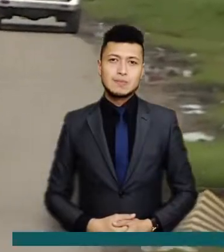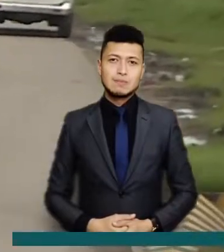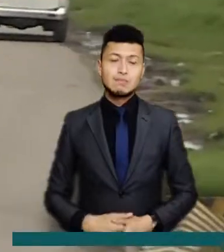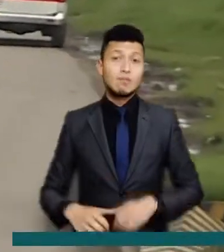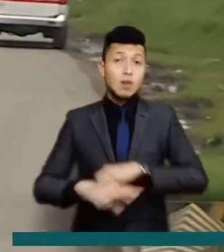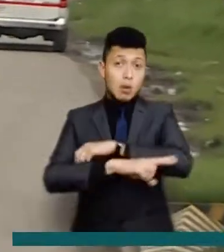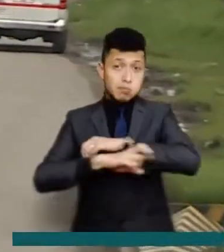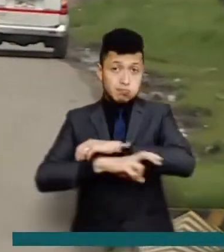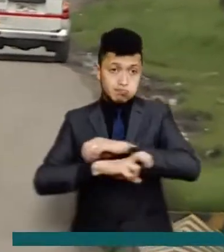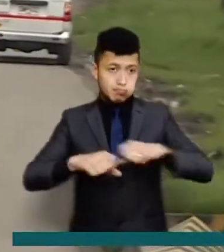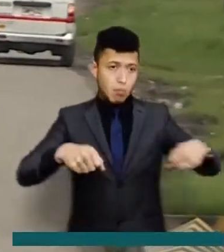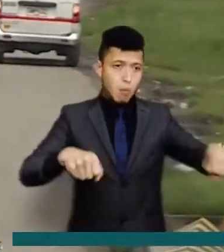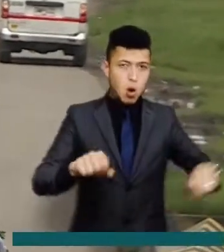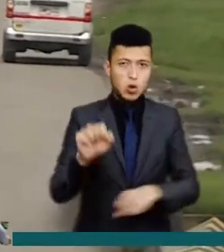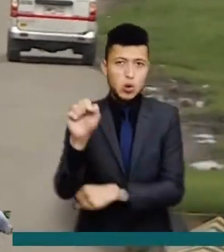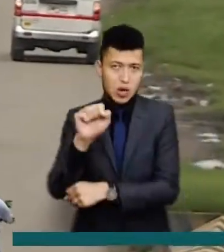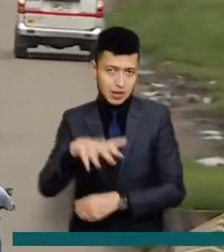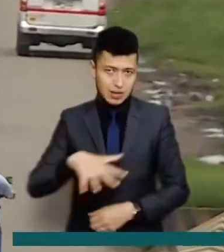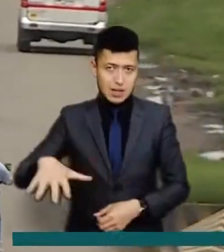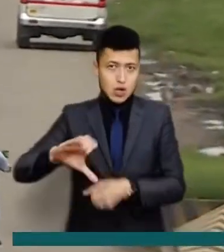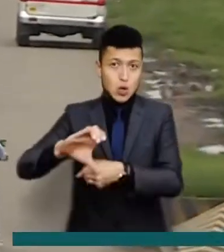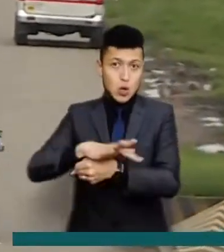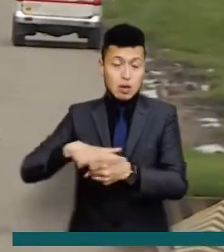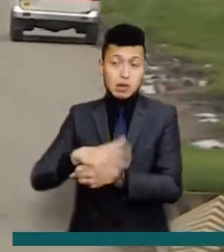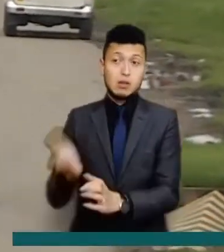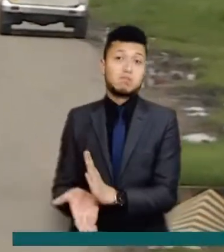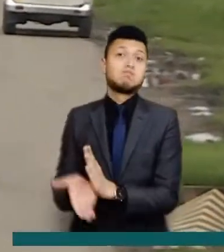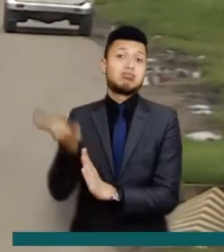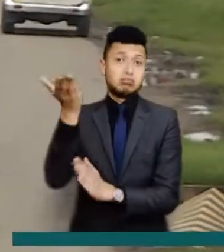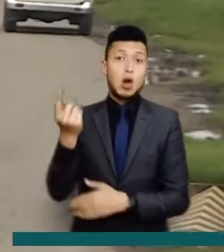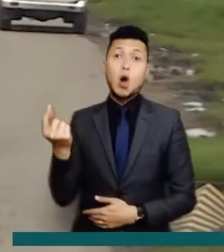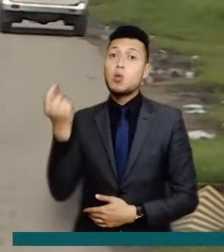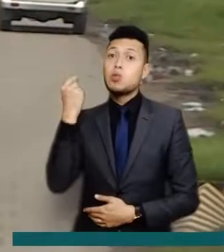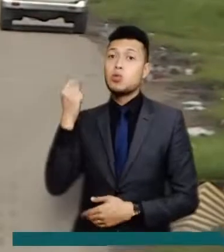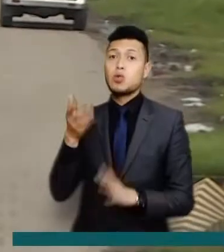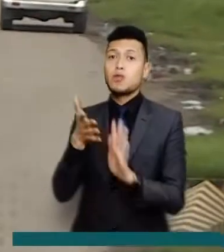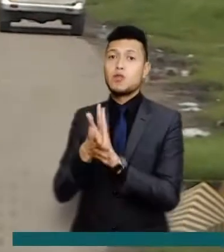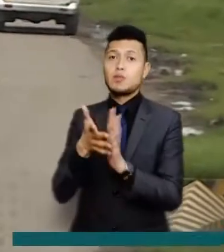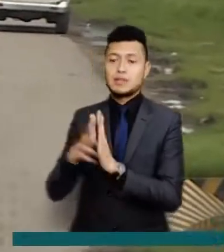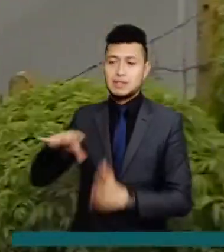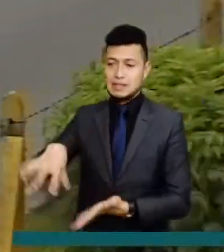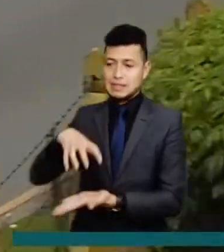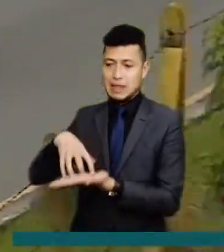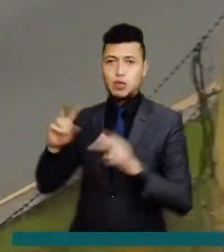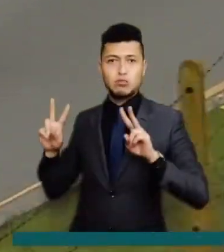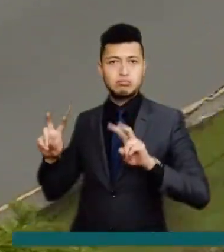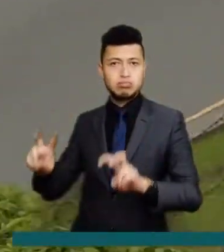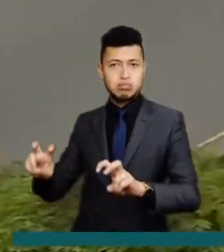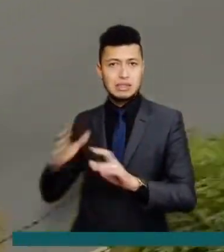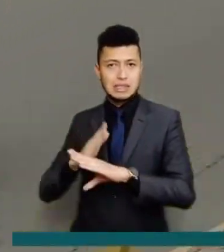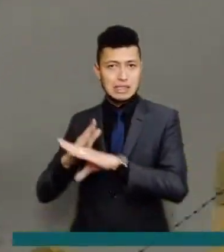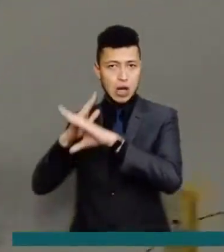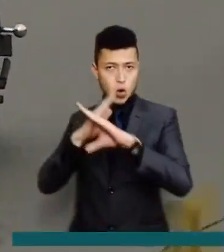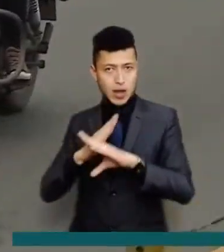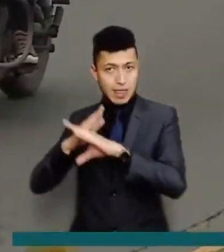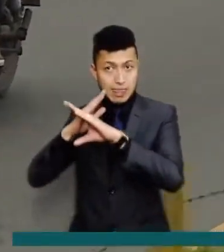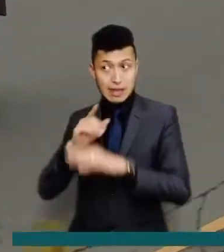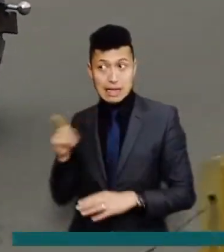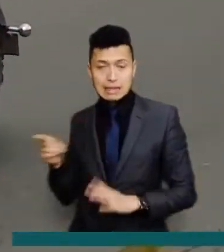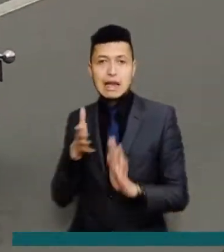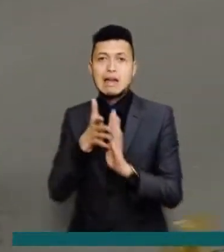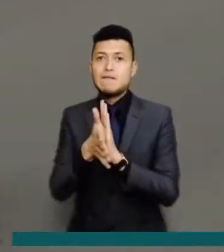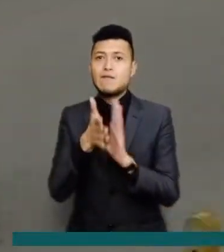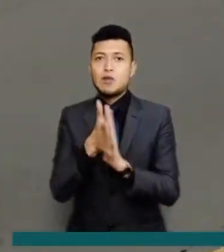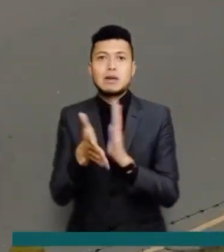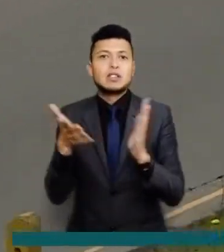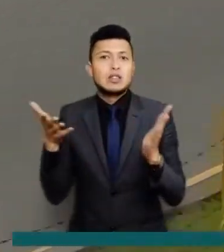En aumento el hurto de vehículos y motocicletas en Cundinamarca. De acuerdo con el último reporte del Centro de Estudios e Investigación en Seguridad Vial,